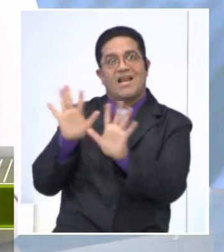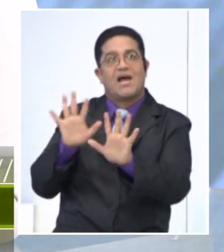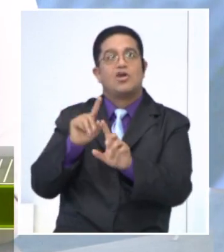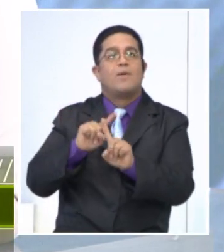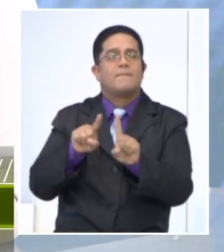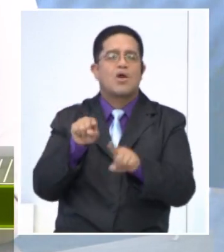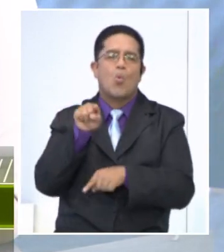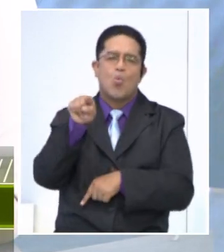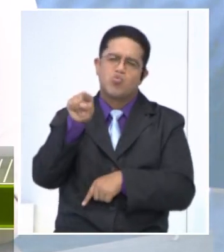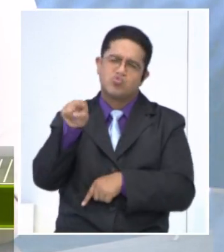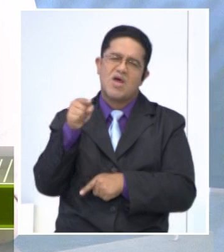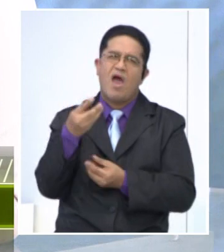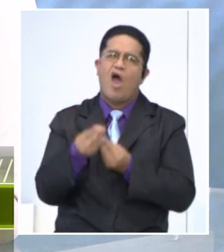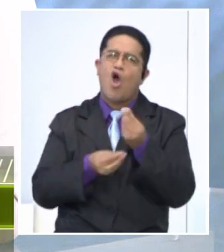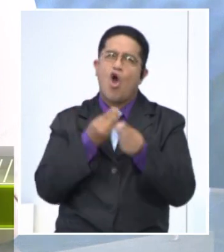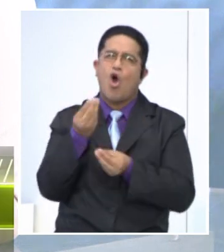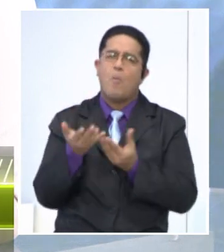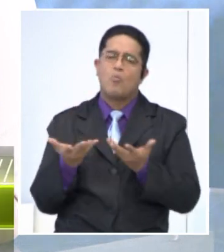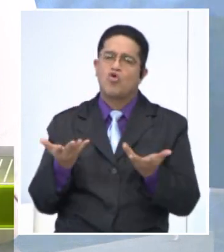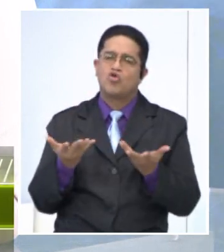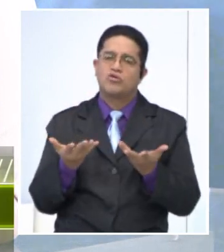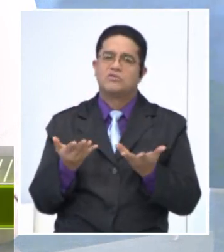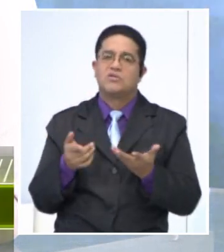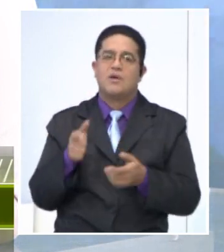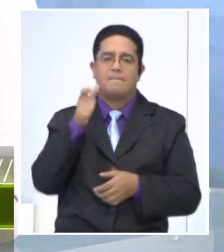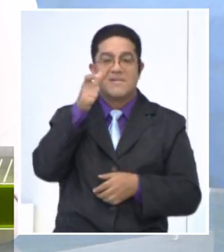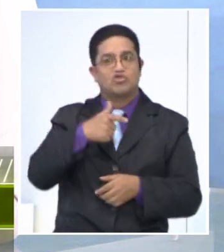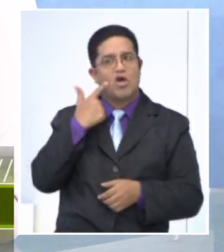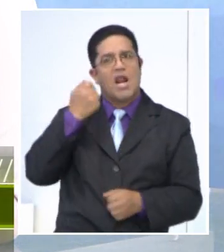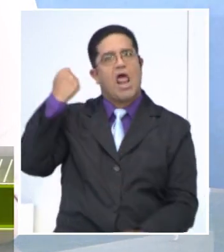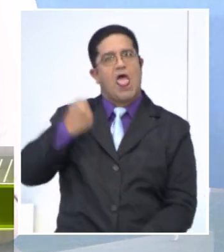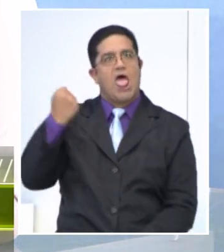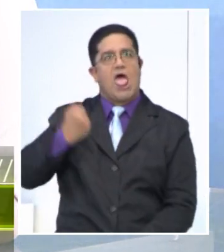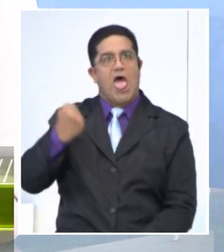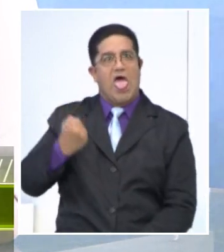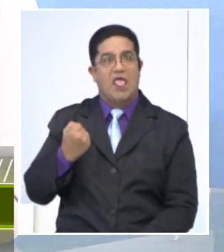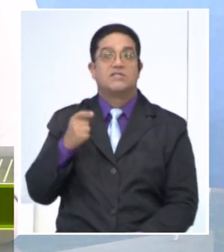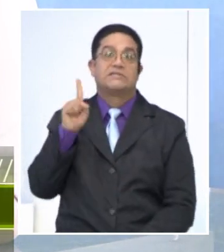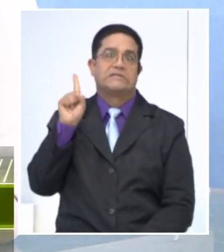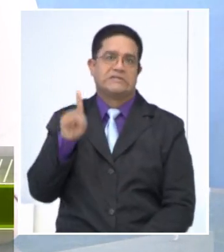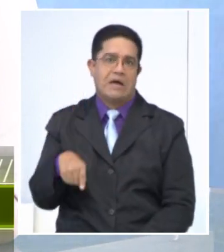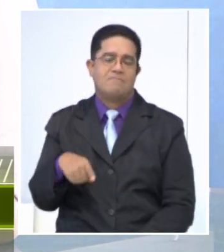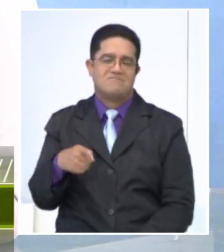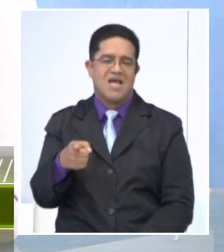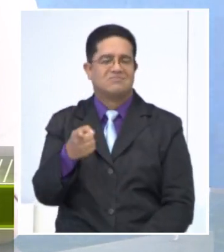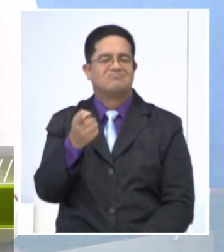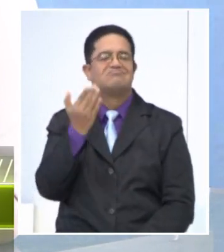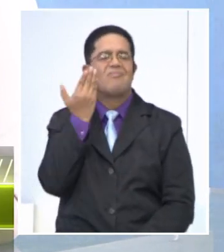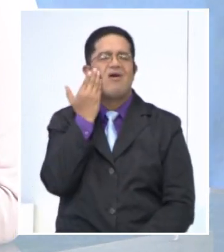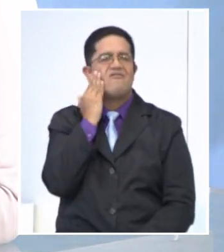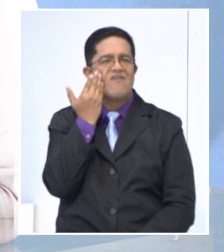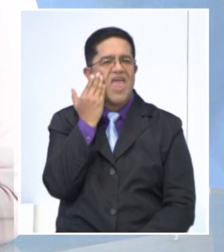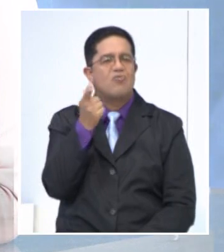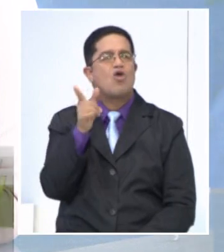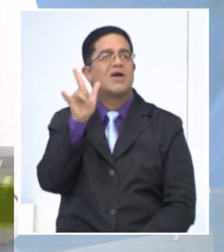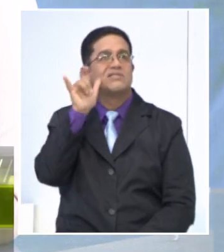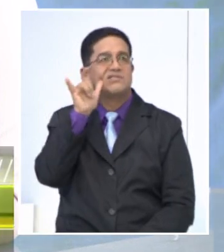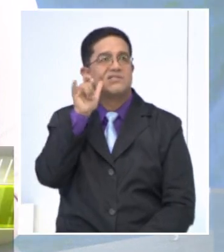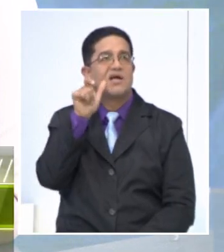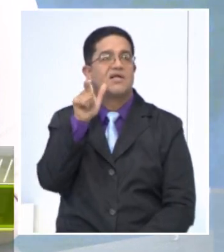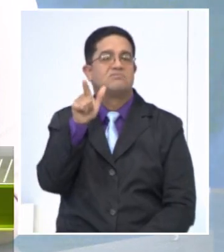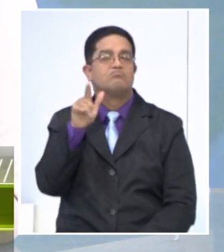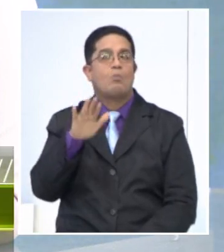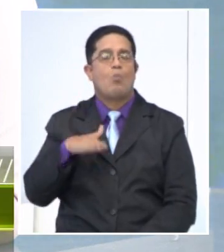ustedes para lidiar con lo que desea el paciente? Porque a veces, también hablando de las redes sociales, a veces nos podemos poner un filtro